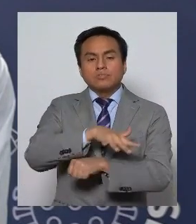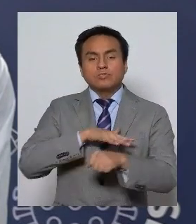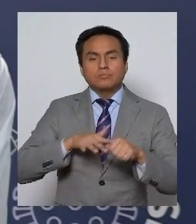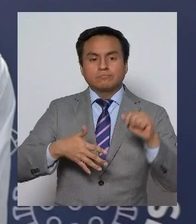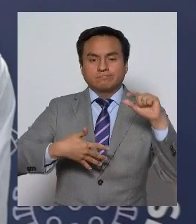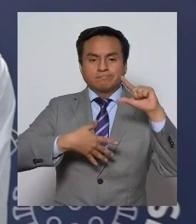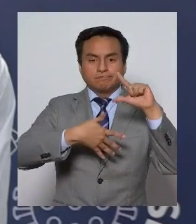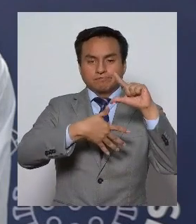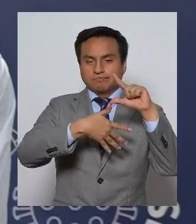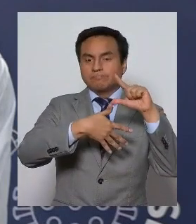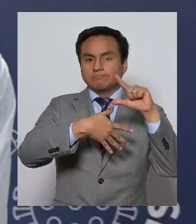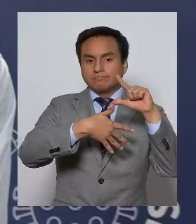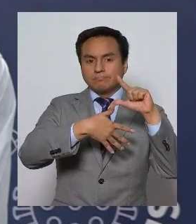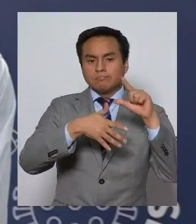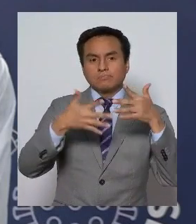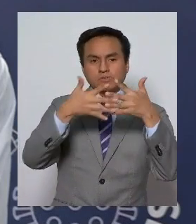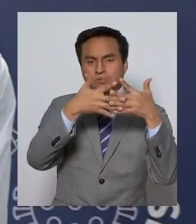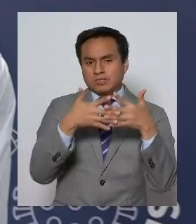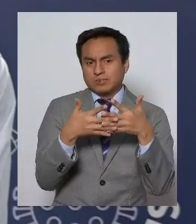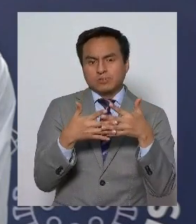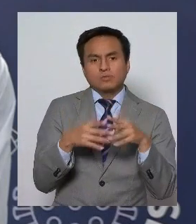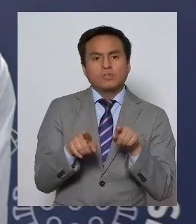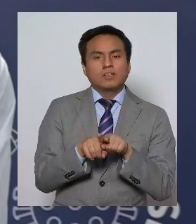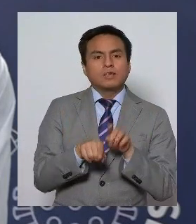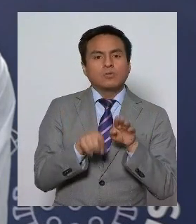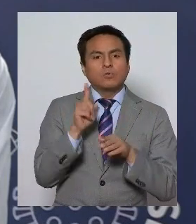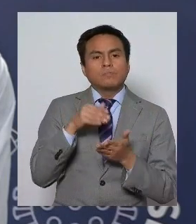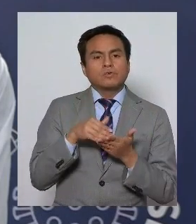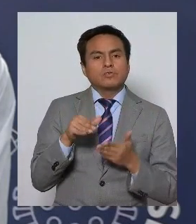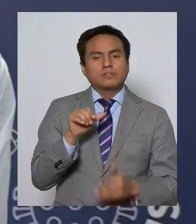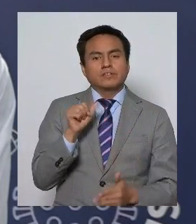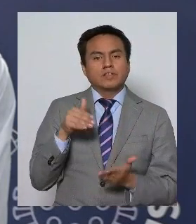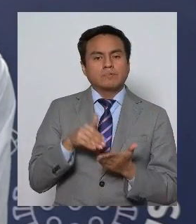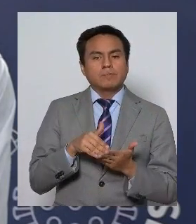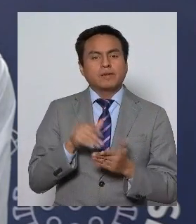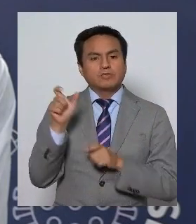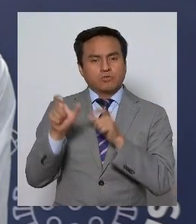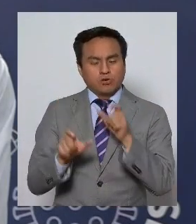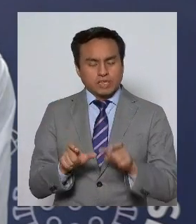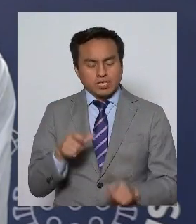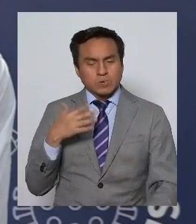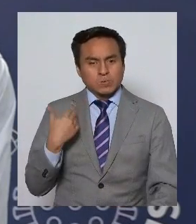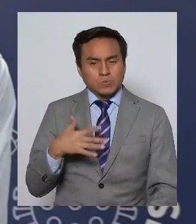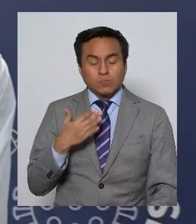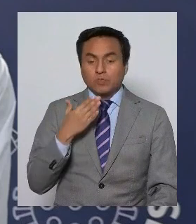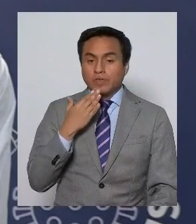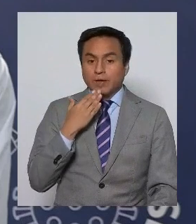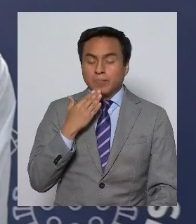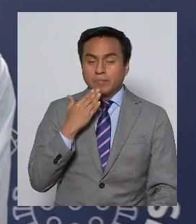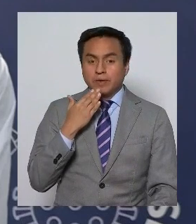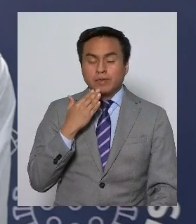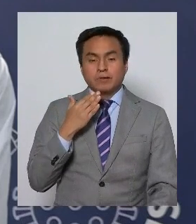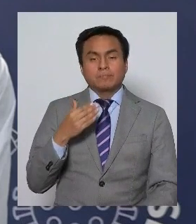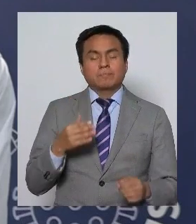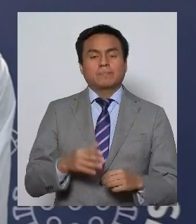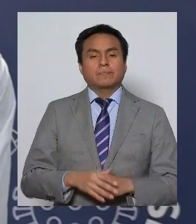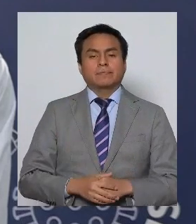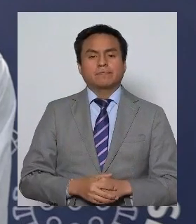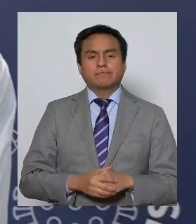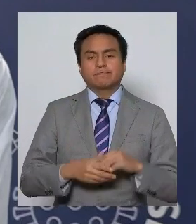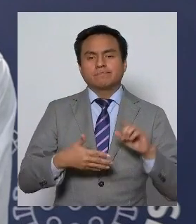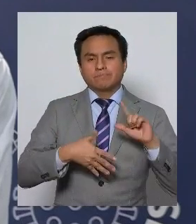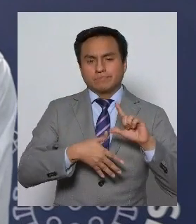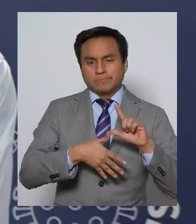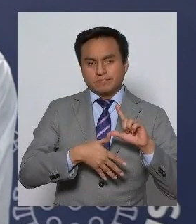de Latinoamérica sigue Estados Unidos liderando con más de 1.600.000 personas y también dentro de la